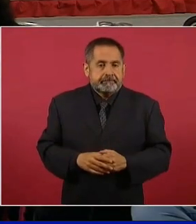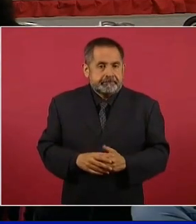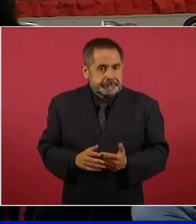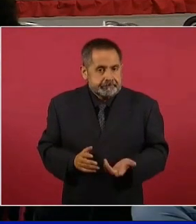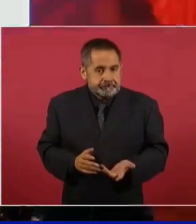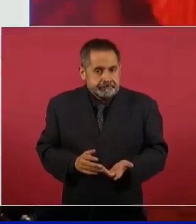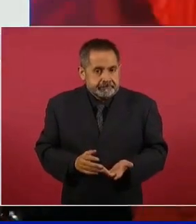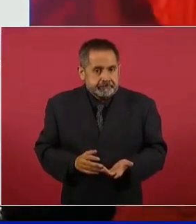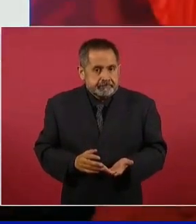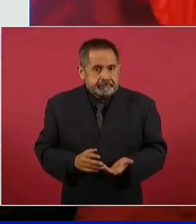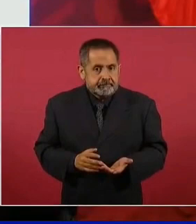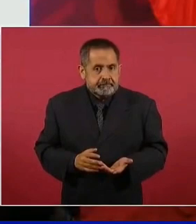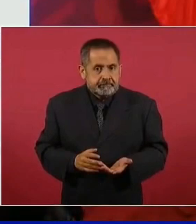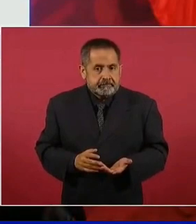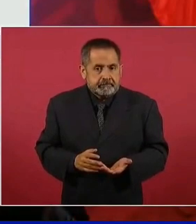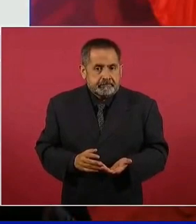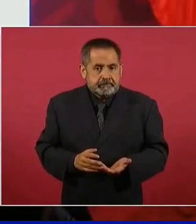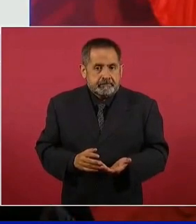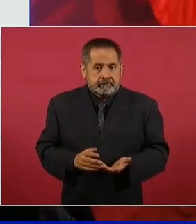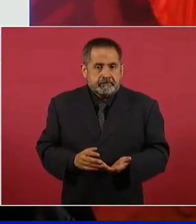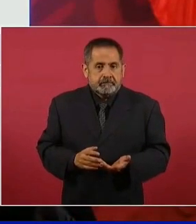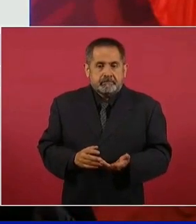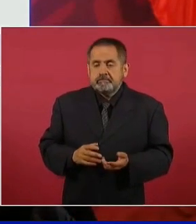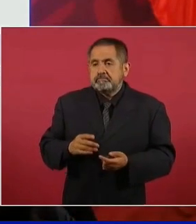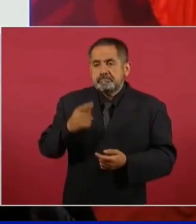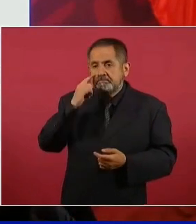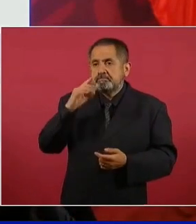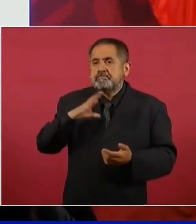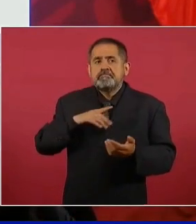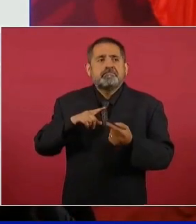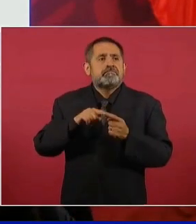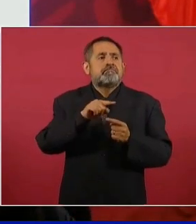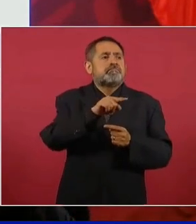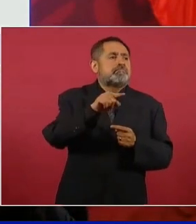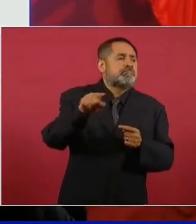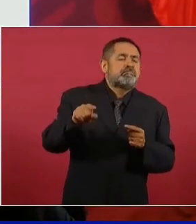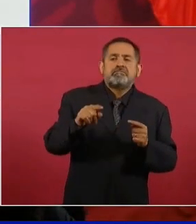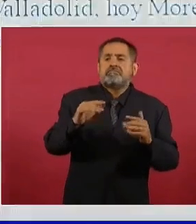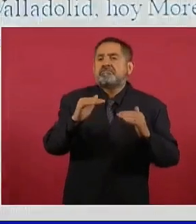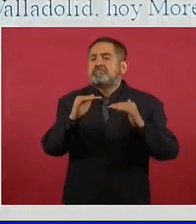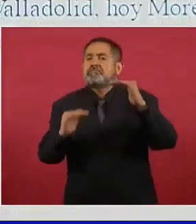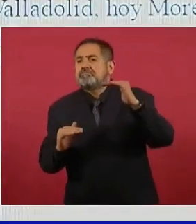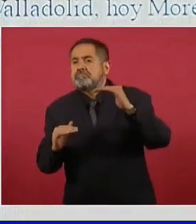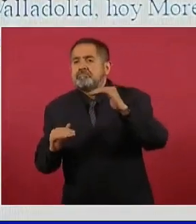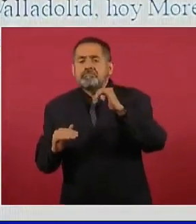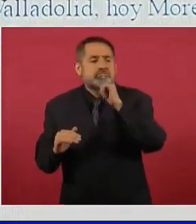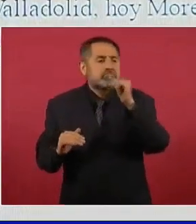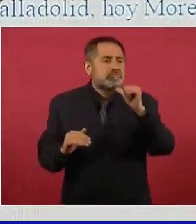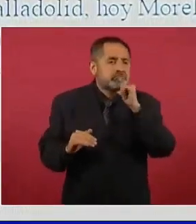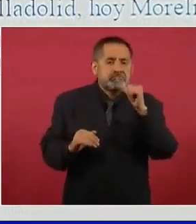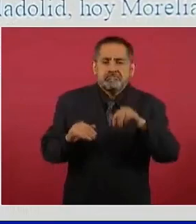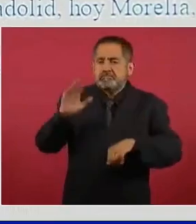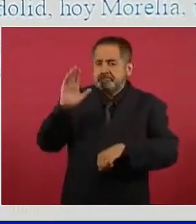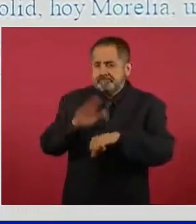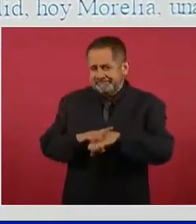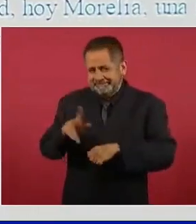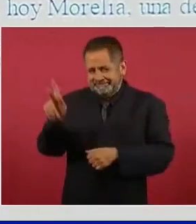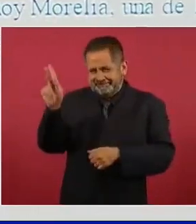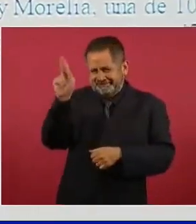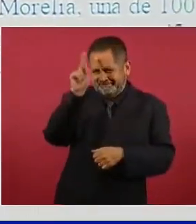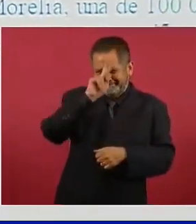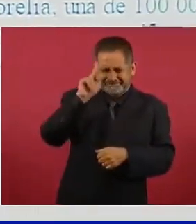¿Acaso en ninguna parte la haya la desigualdad? Más